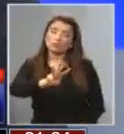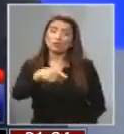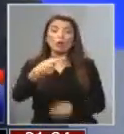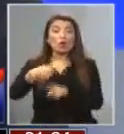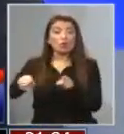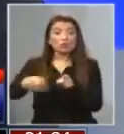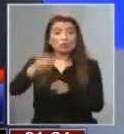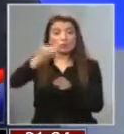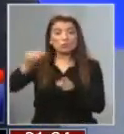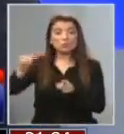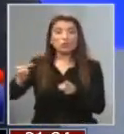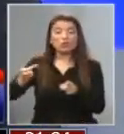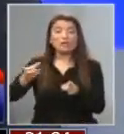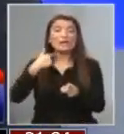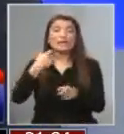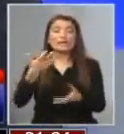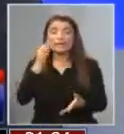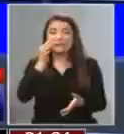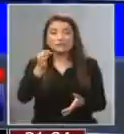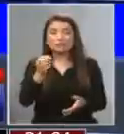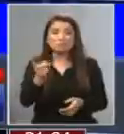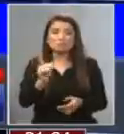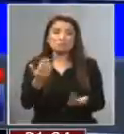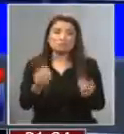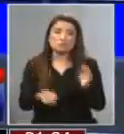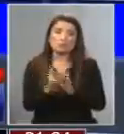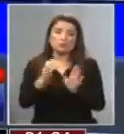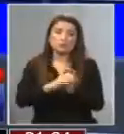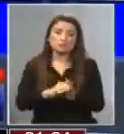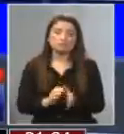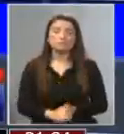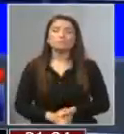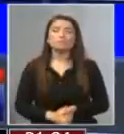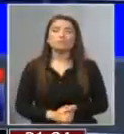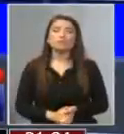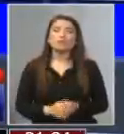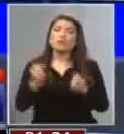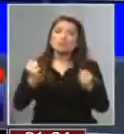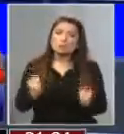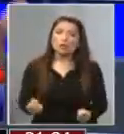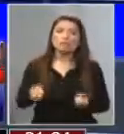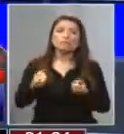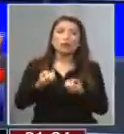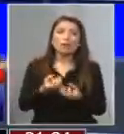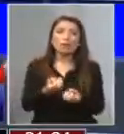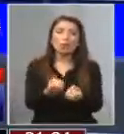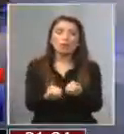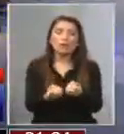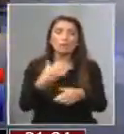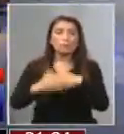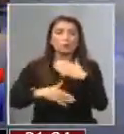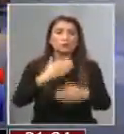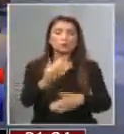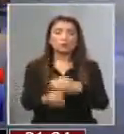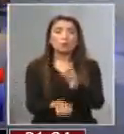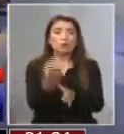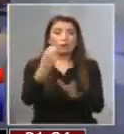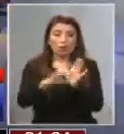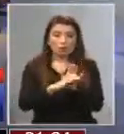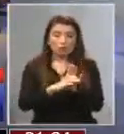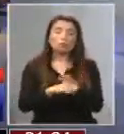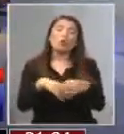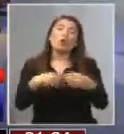quienes de una manera u otra creen que no es necesaria una constitución. Fernando, ¿y eso podría influir en el proceso hacia la nueva? Bueno, eso va a influir en las